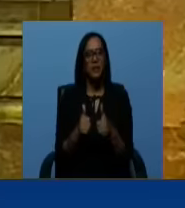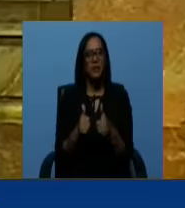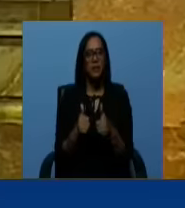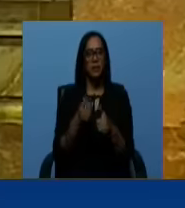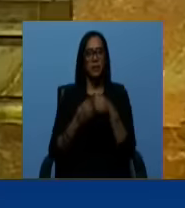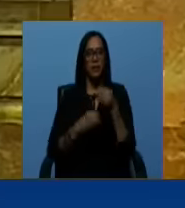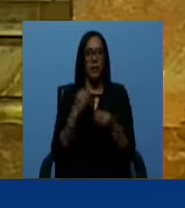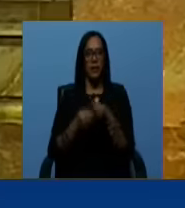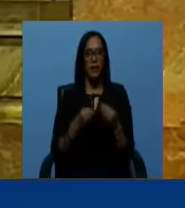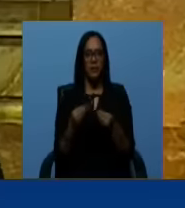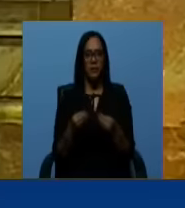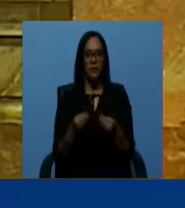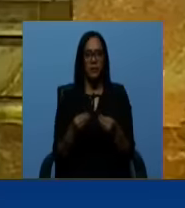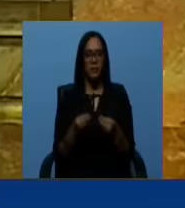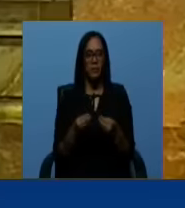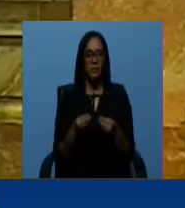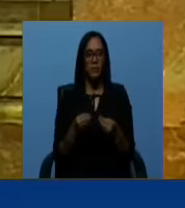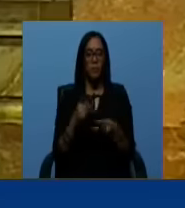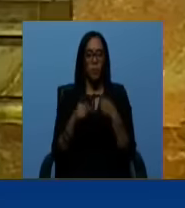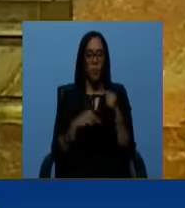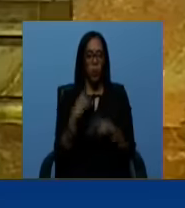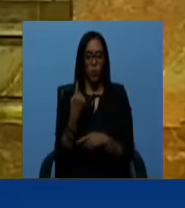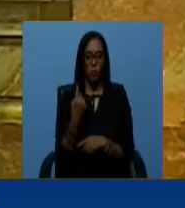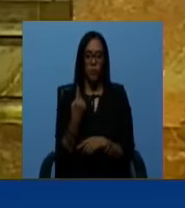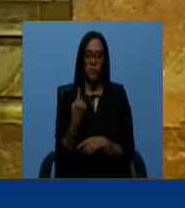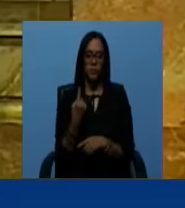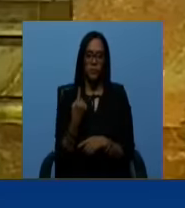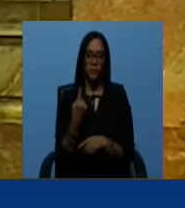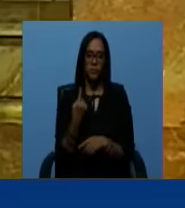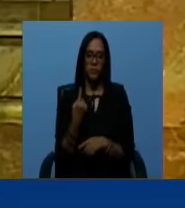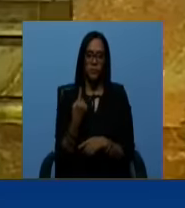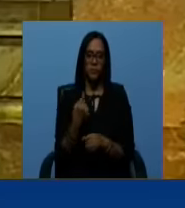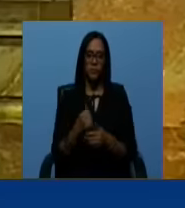crea un producto.